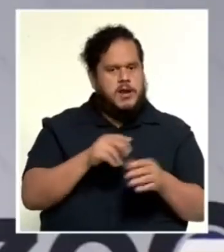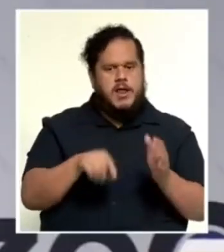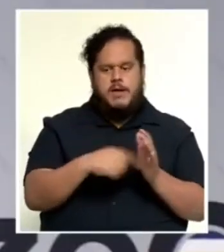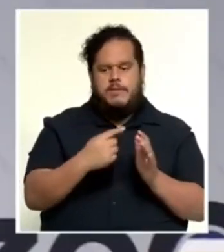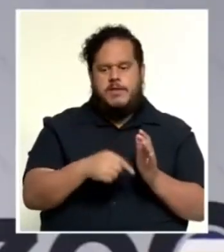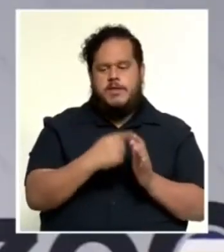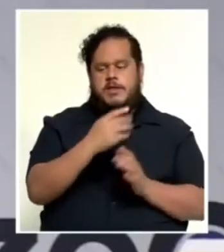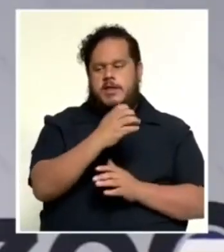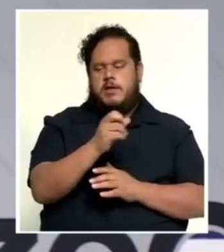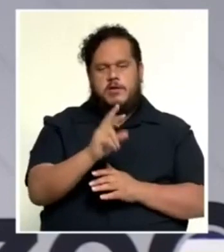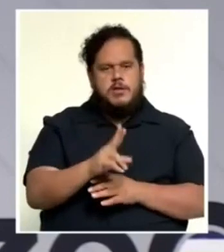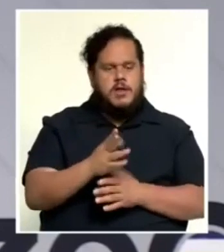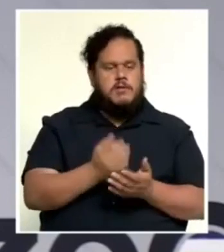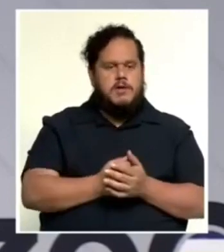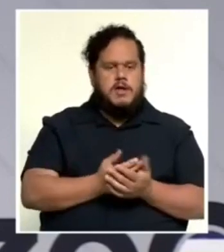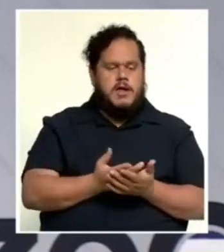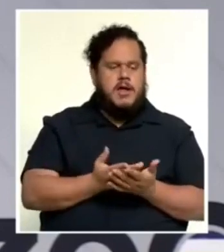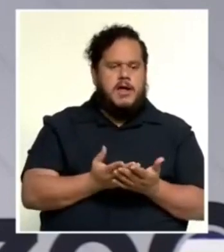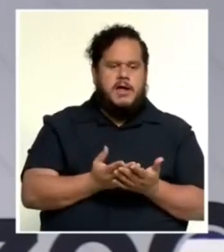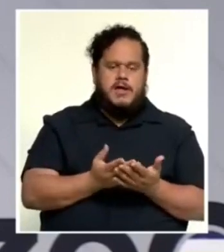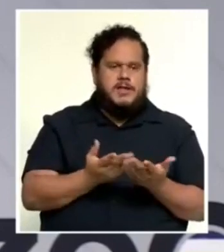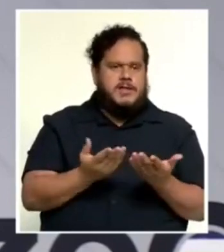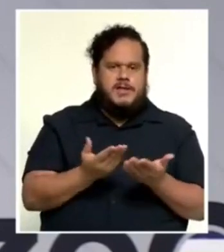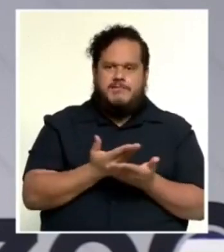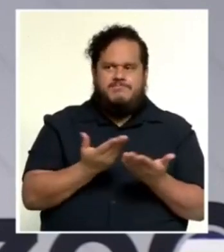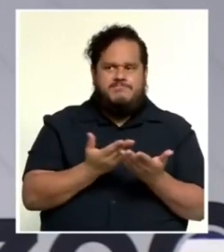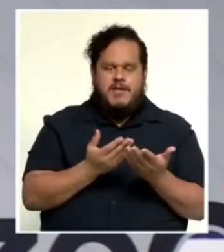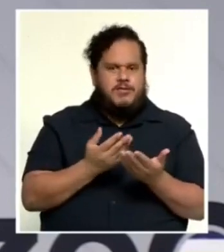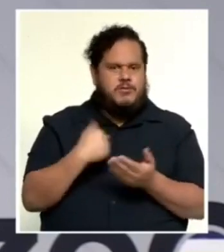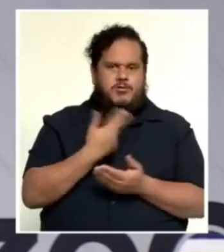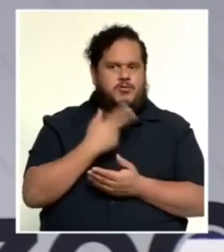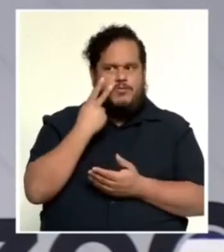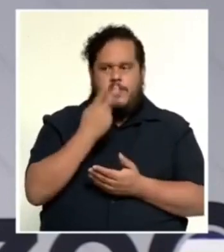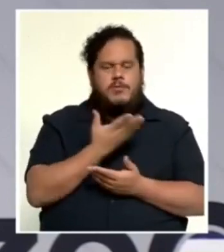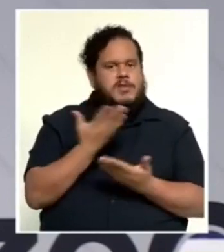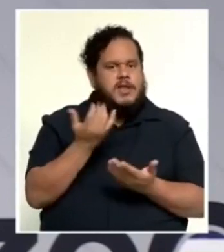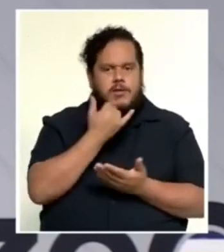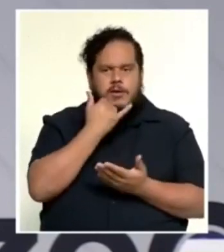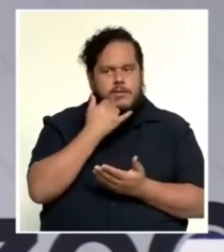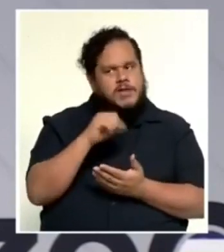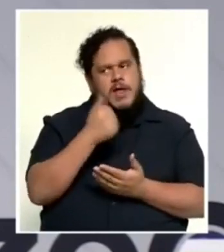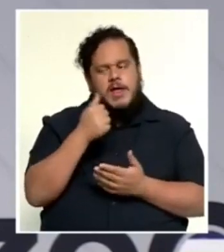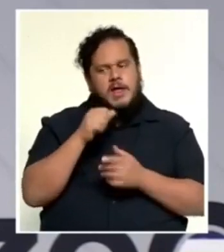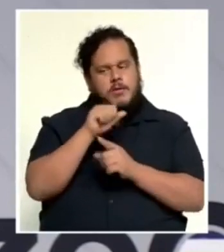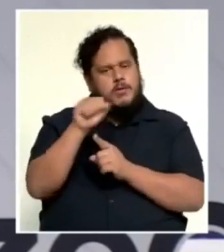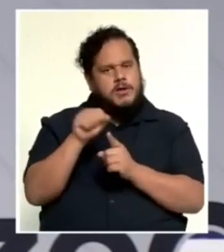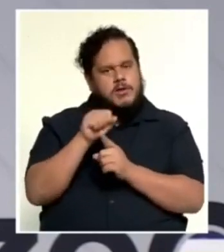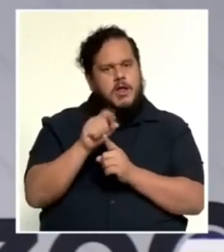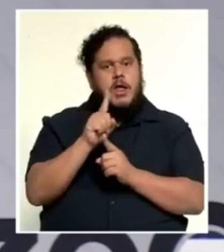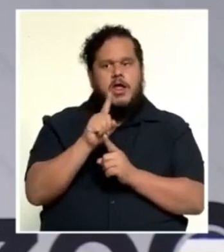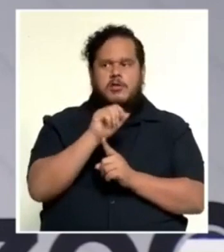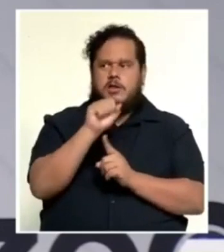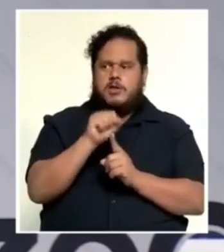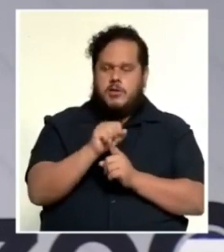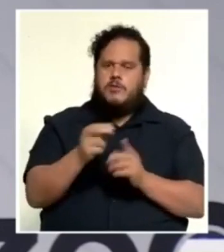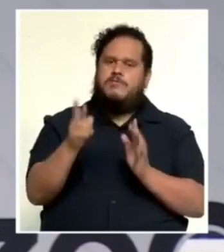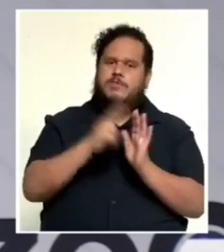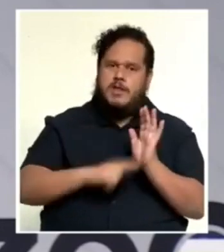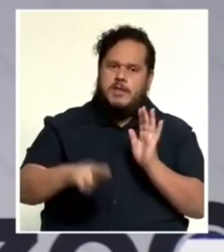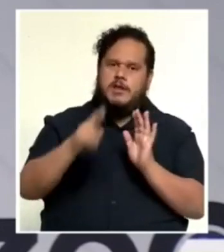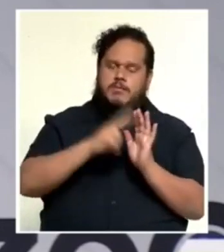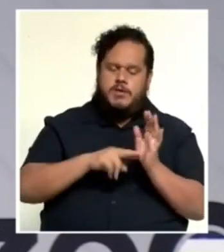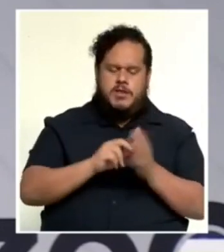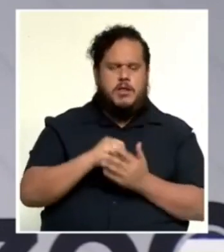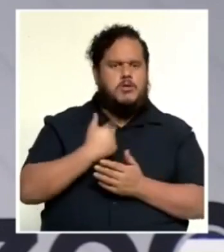Costa Rica se peca mucho de ombliguismo. Si realmente nos ponemos a ver qué es lo que sucede en otras latitudes, es un fenómeno que se repite.